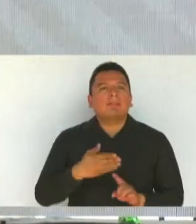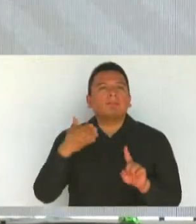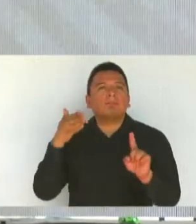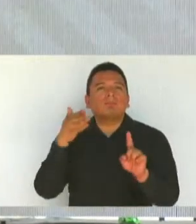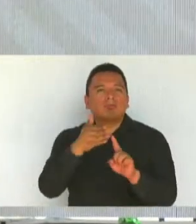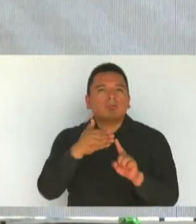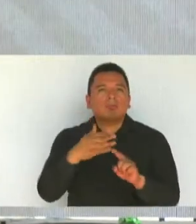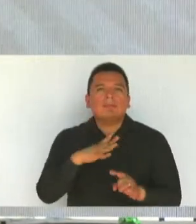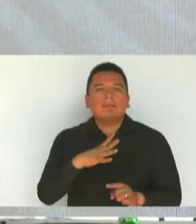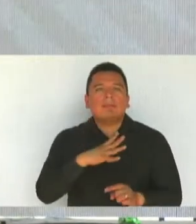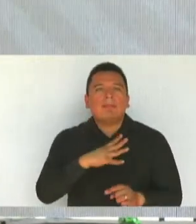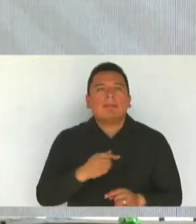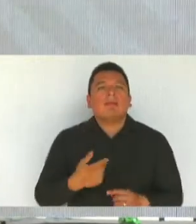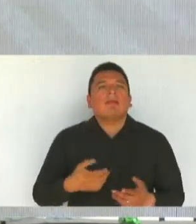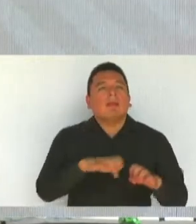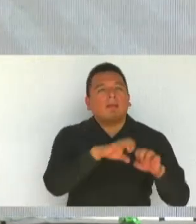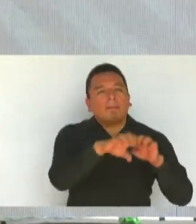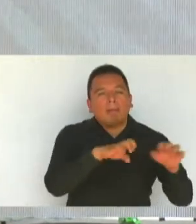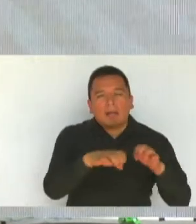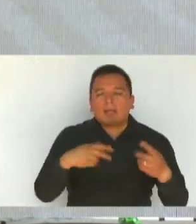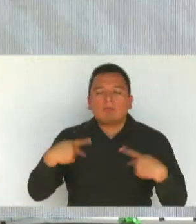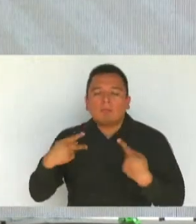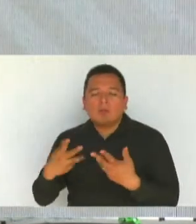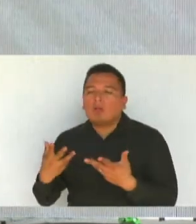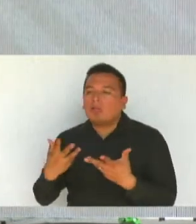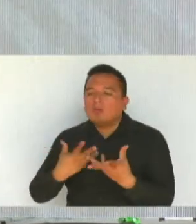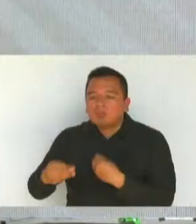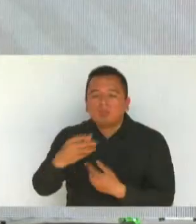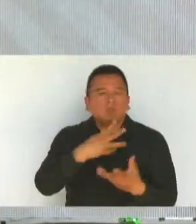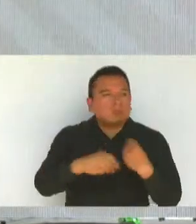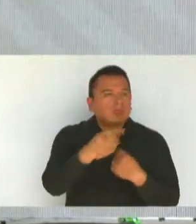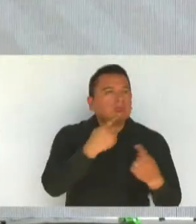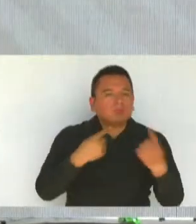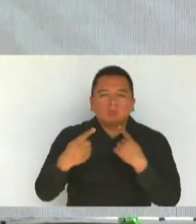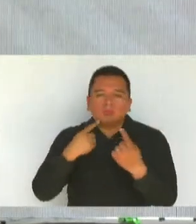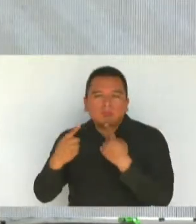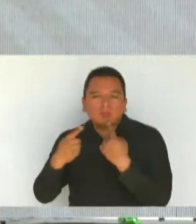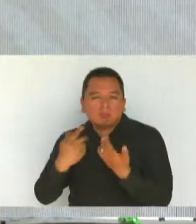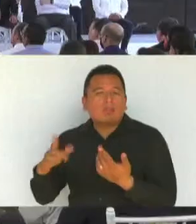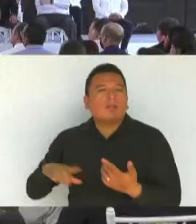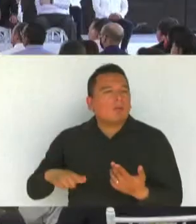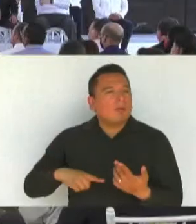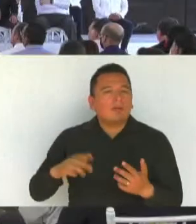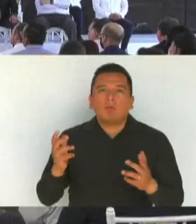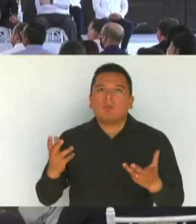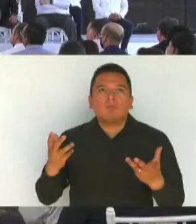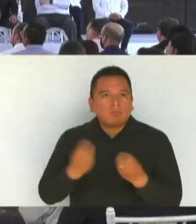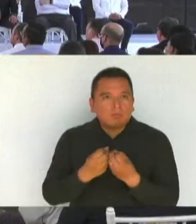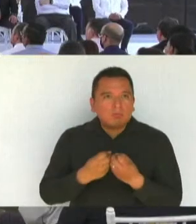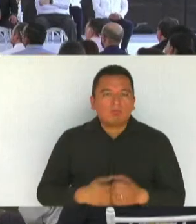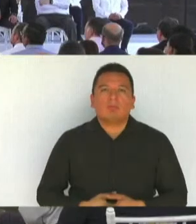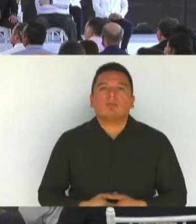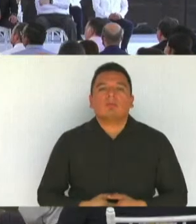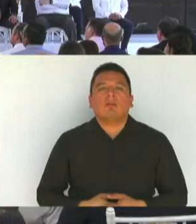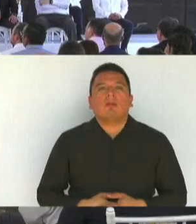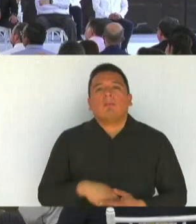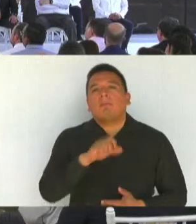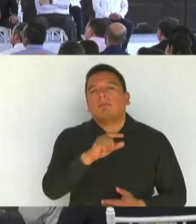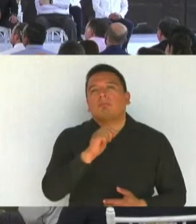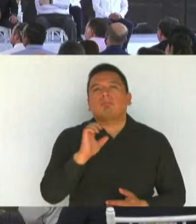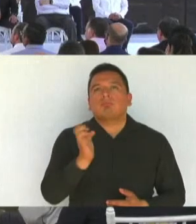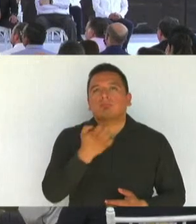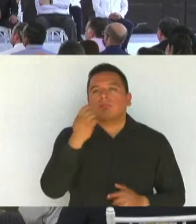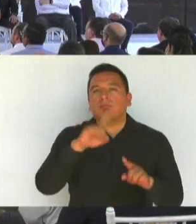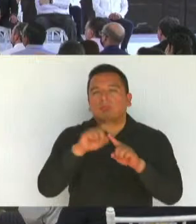Desarrollo Sostenible de las Alianzas. Sí trabajamos de la mano, la iniciativa privada, el gobierno, la sociedad civil y la academia, podemos